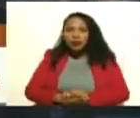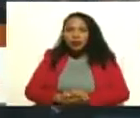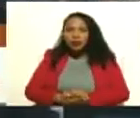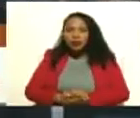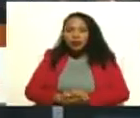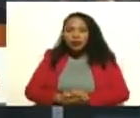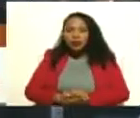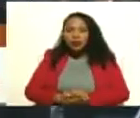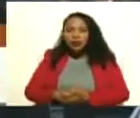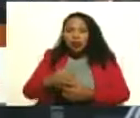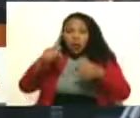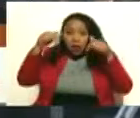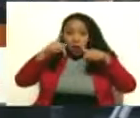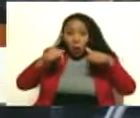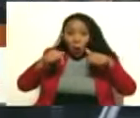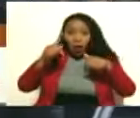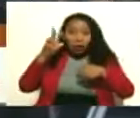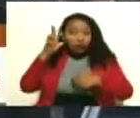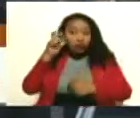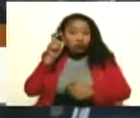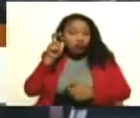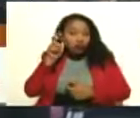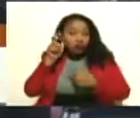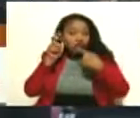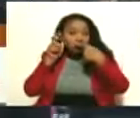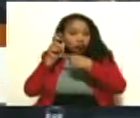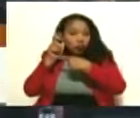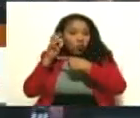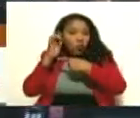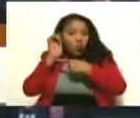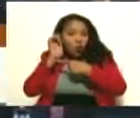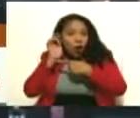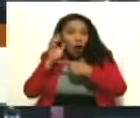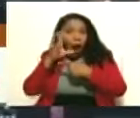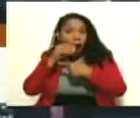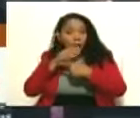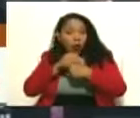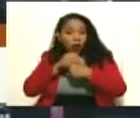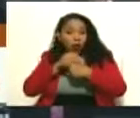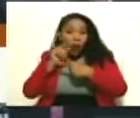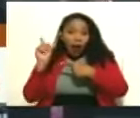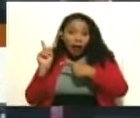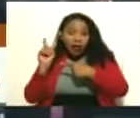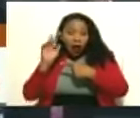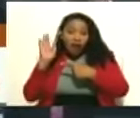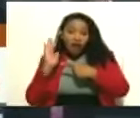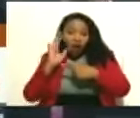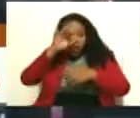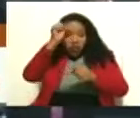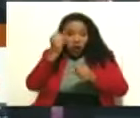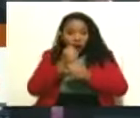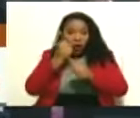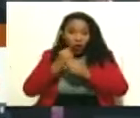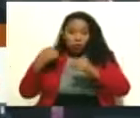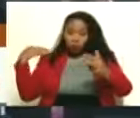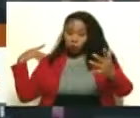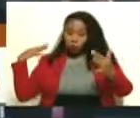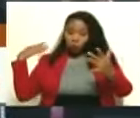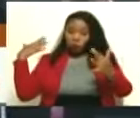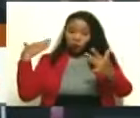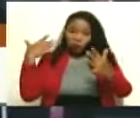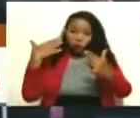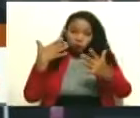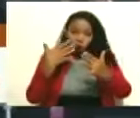Y escucharla hoy es escuchar lo que ella ha venido haciendo desde hace bastante